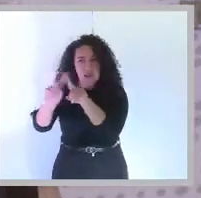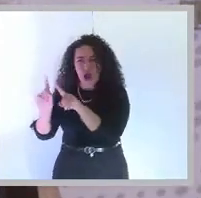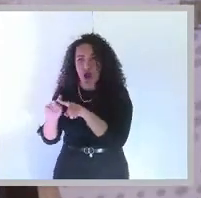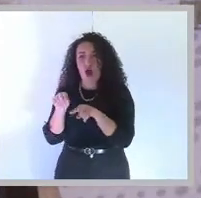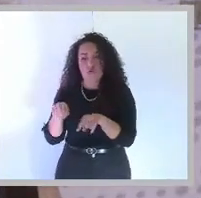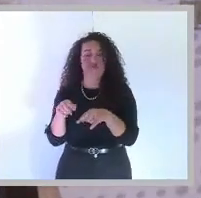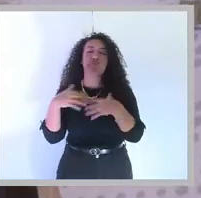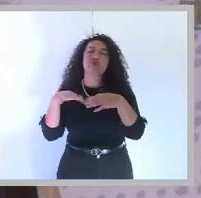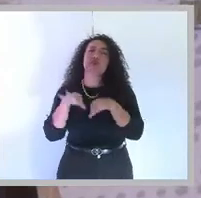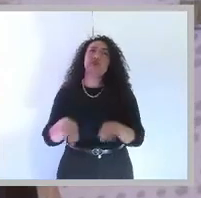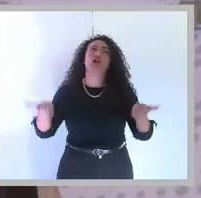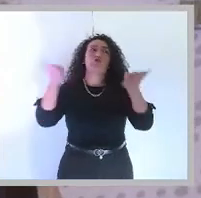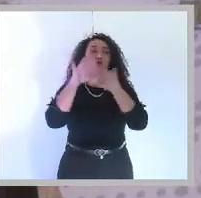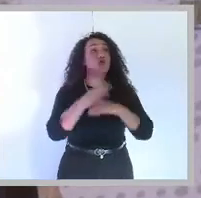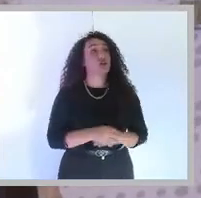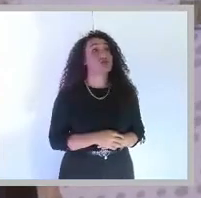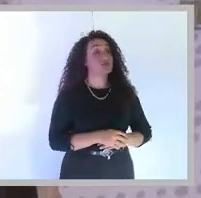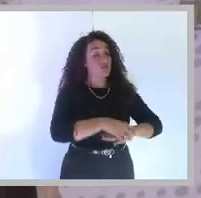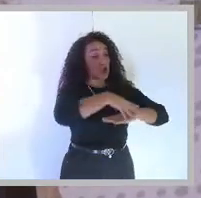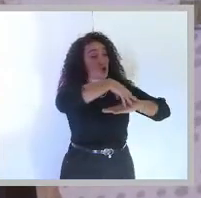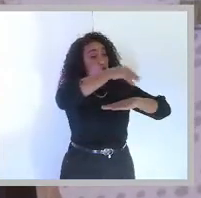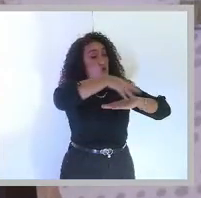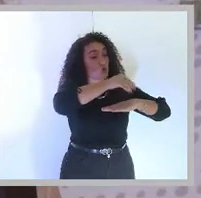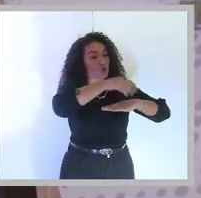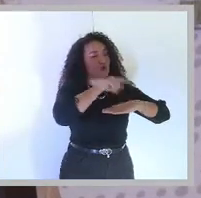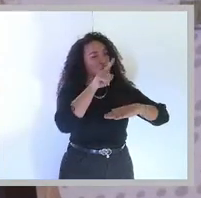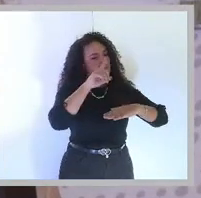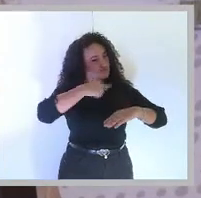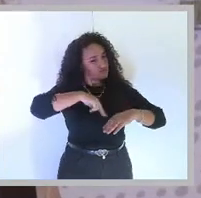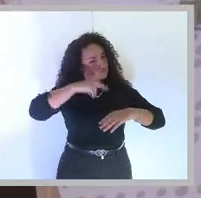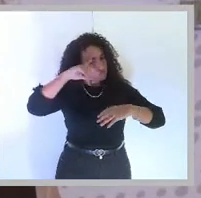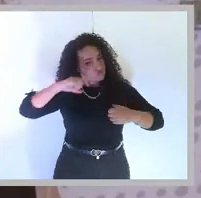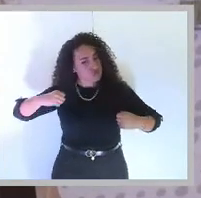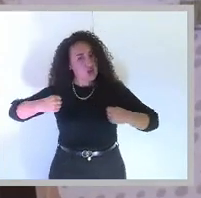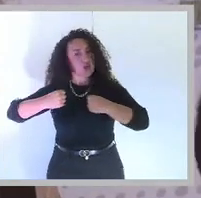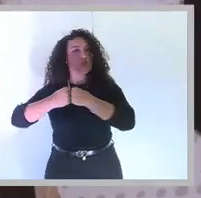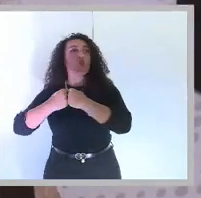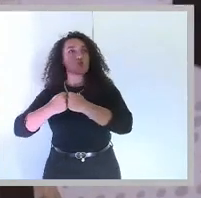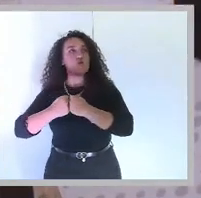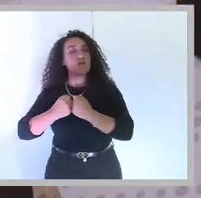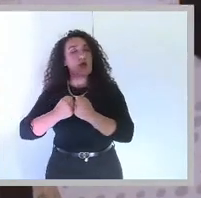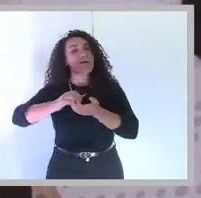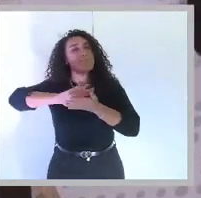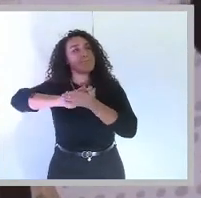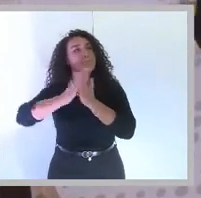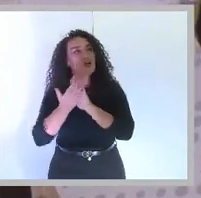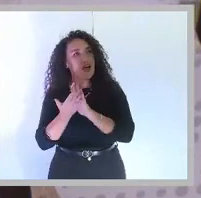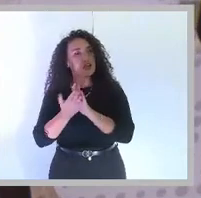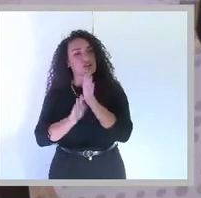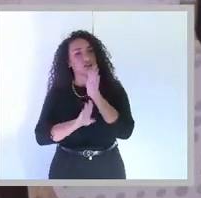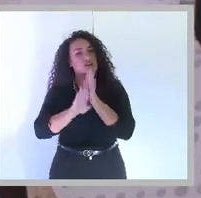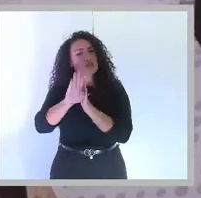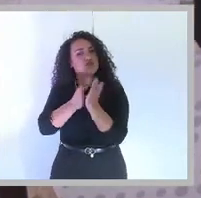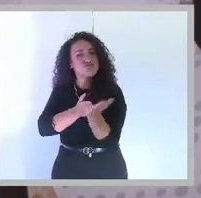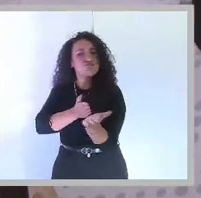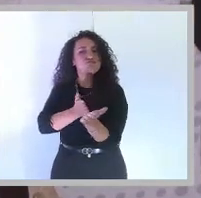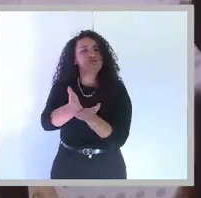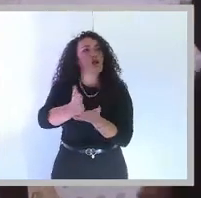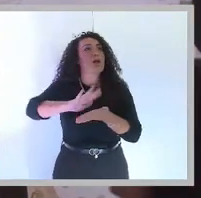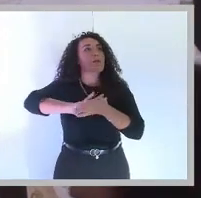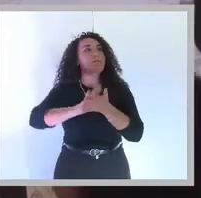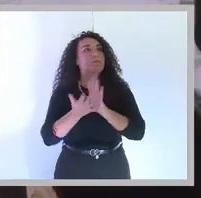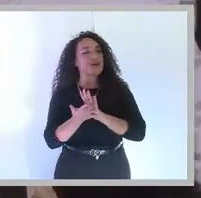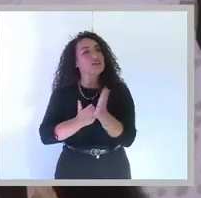fundamentales. Suecia ha sido un socio para la paz y el desarrollo sostenible y la construcción de una paz duradera